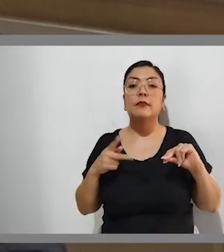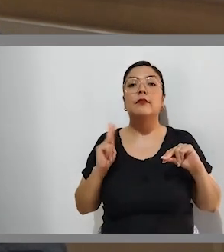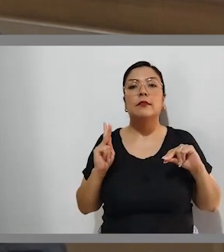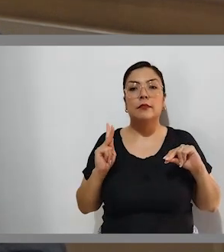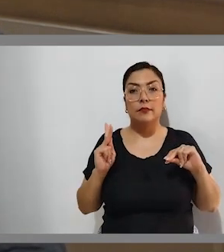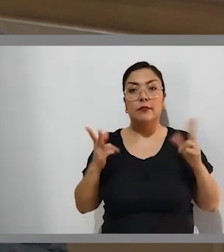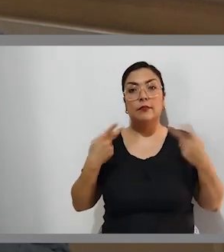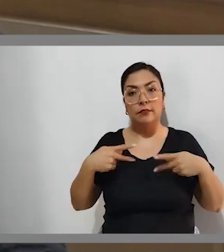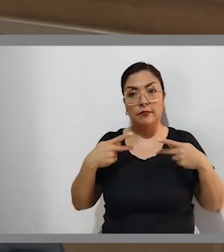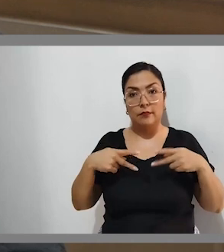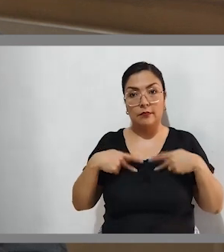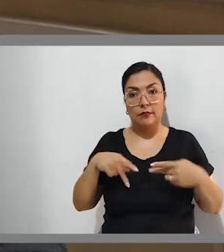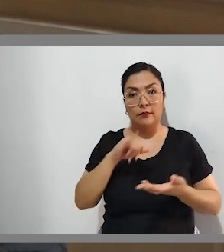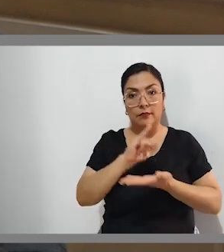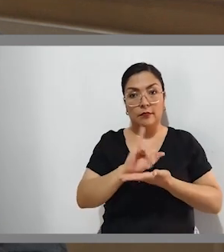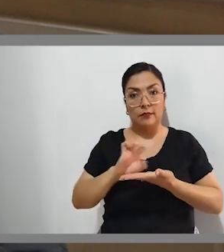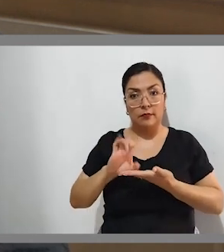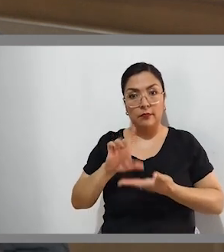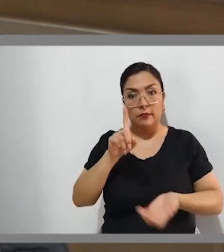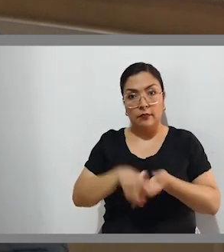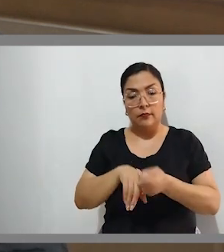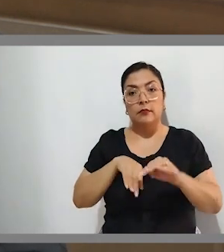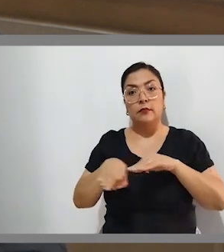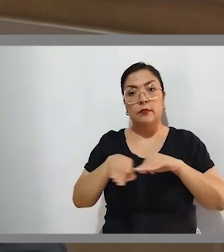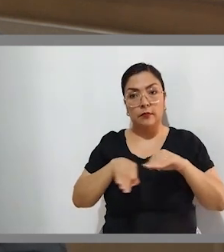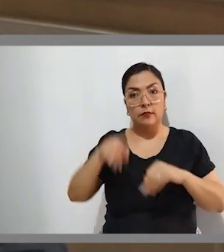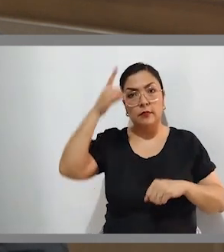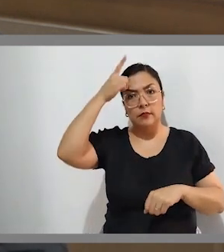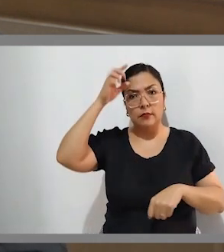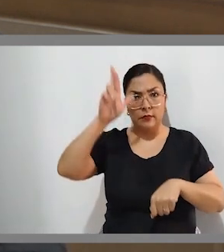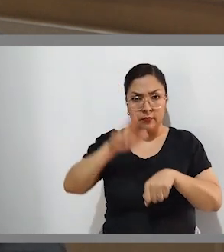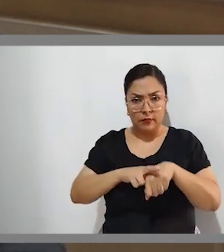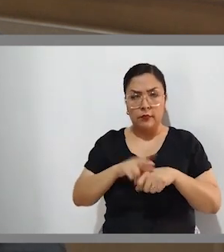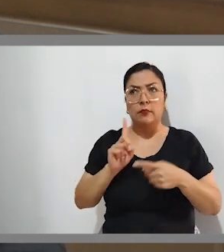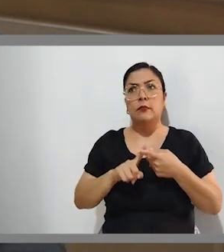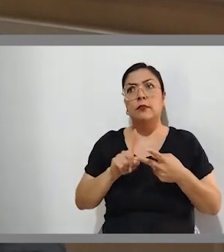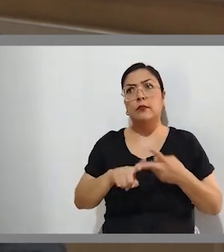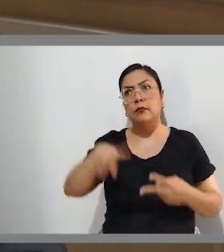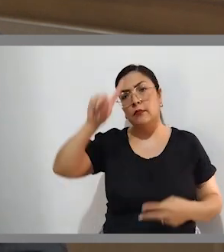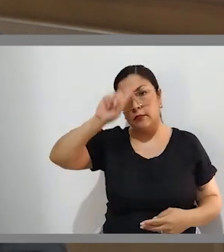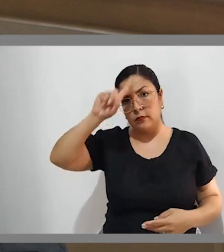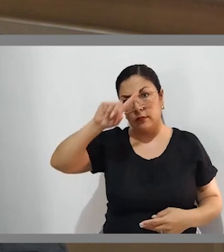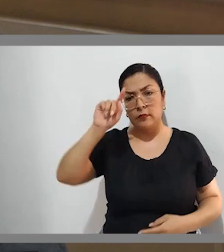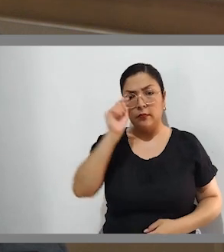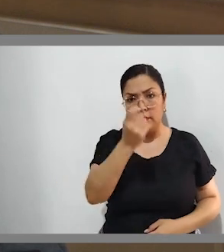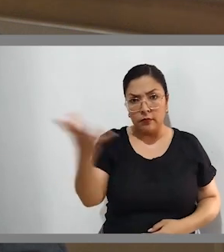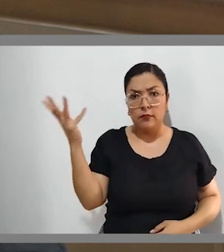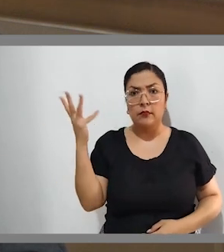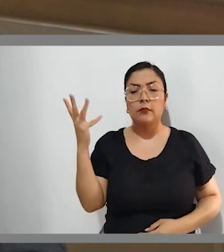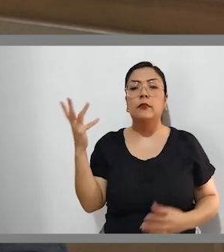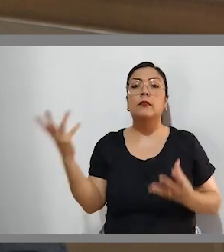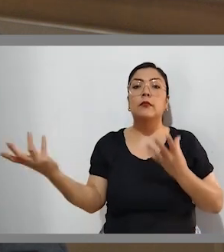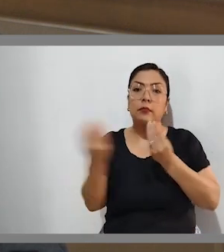participan las diversas áreas de aquí del instituto, tanto directivas como son las consejerías, las diversas